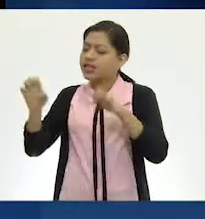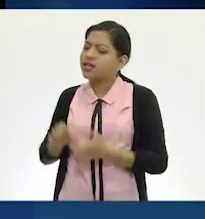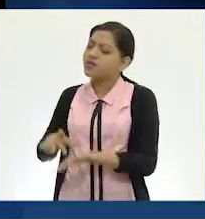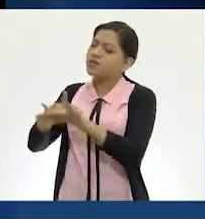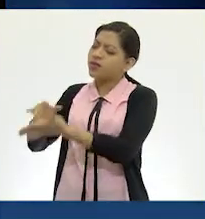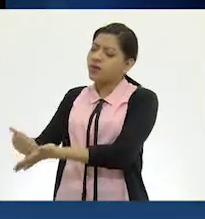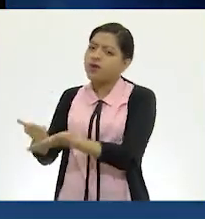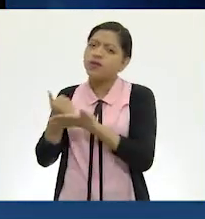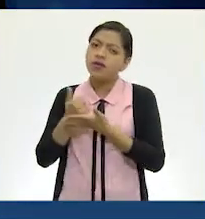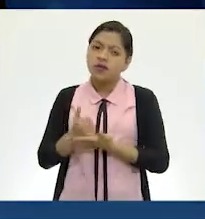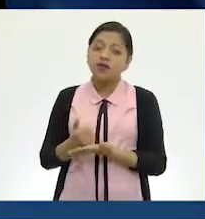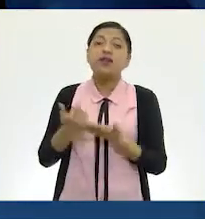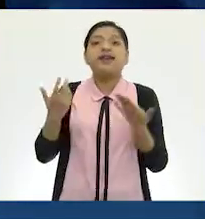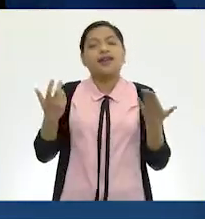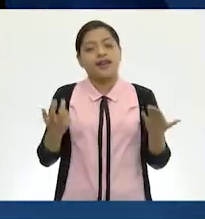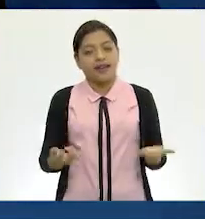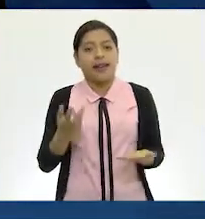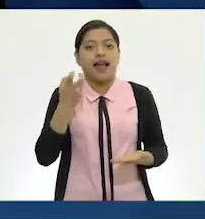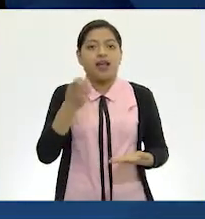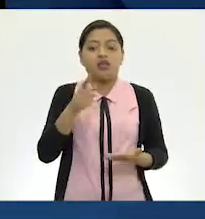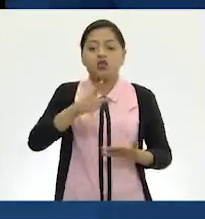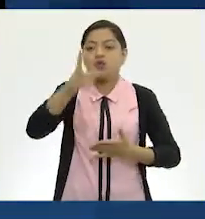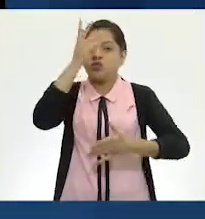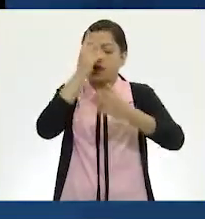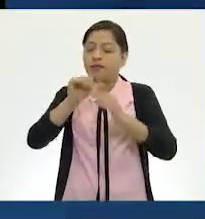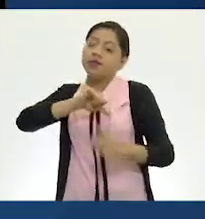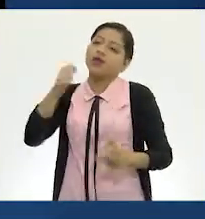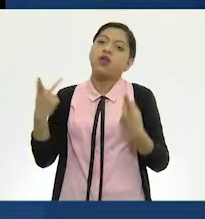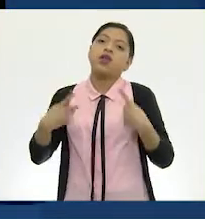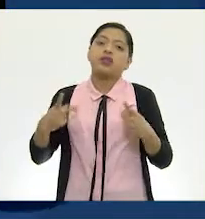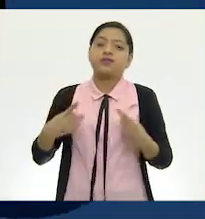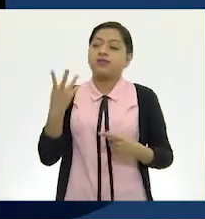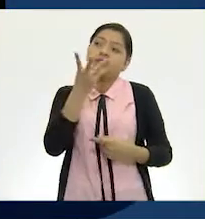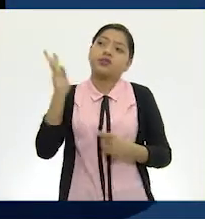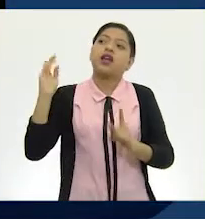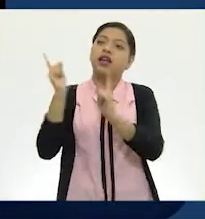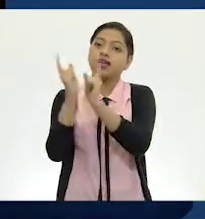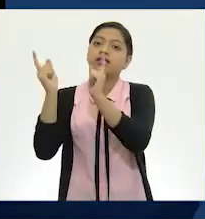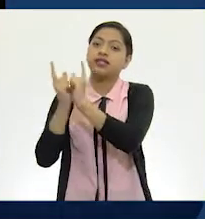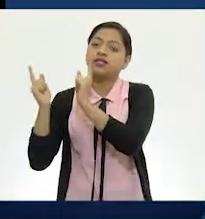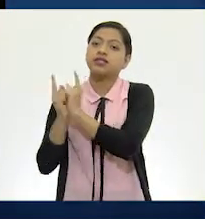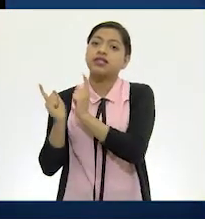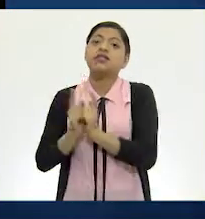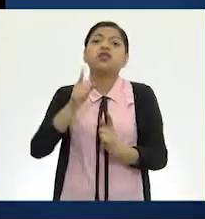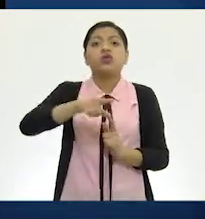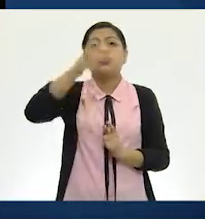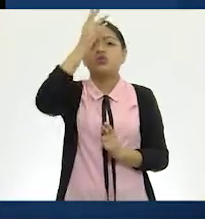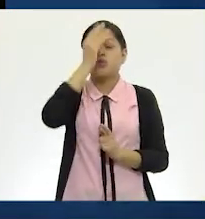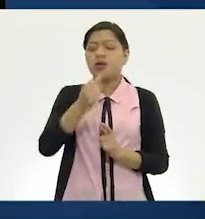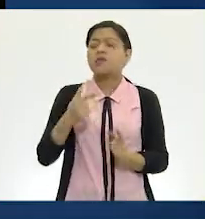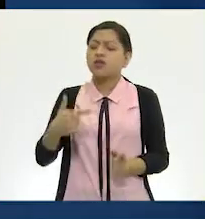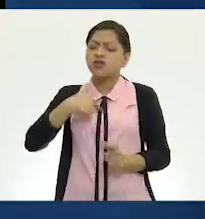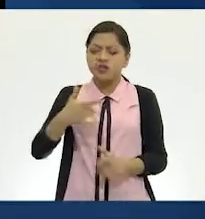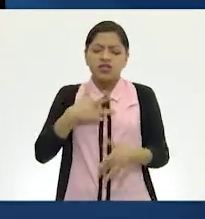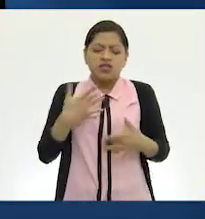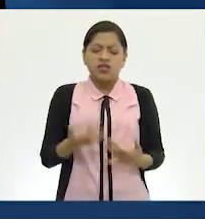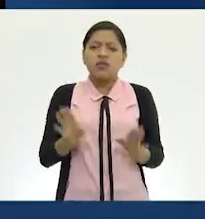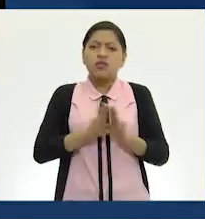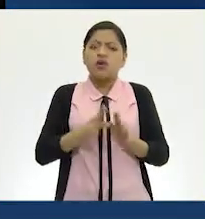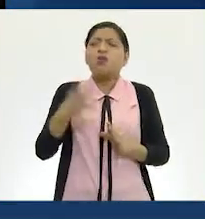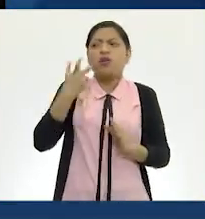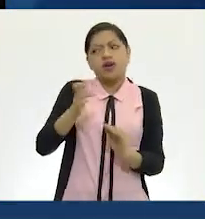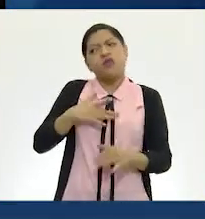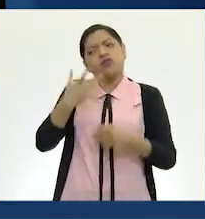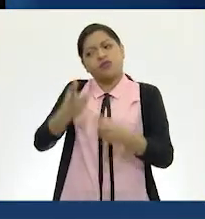en equipo, entonces aprendemos a trabajar con otras personas, aprendemos cómo comunicar nuestras ideas y,